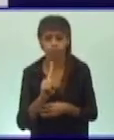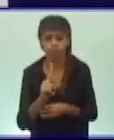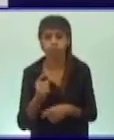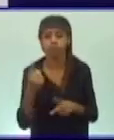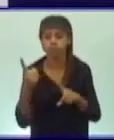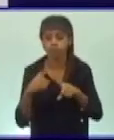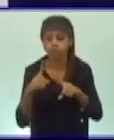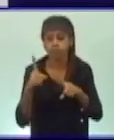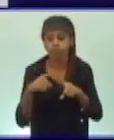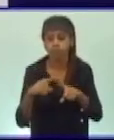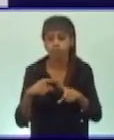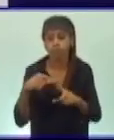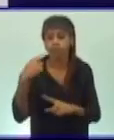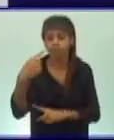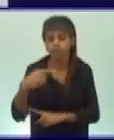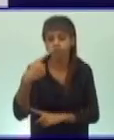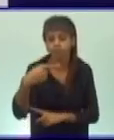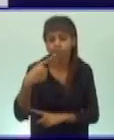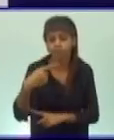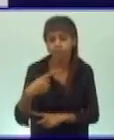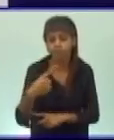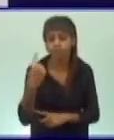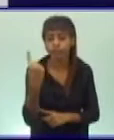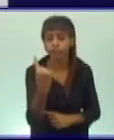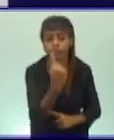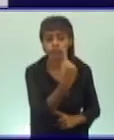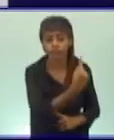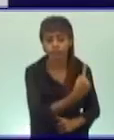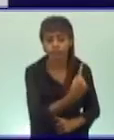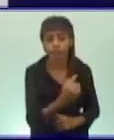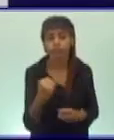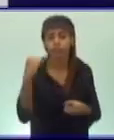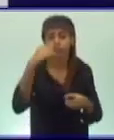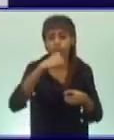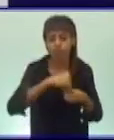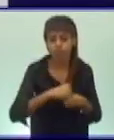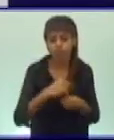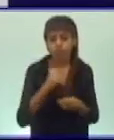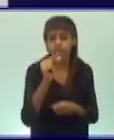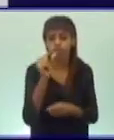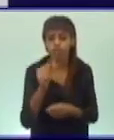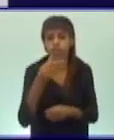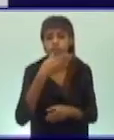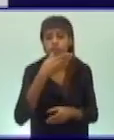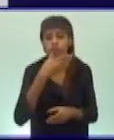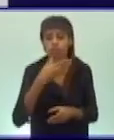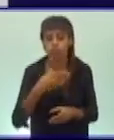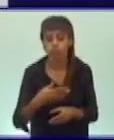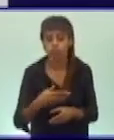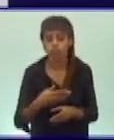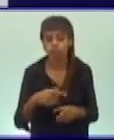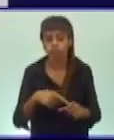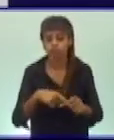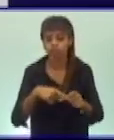tareas diarias de cada uno de los integrantes de la Unión de Jóvenes